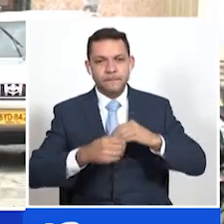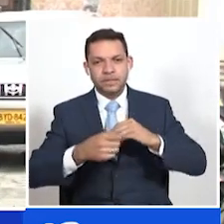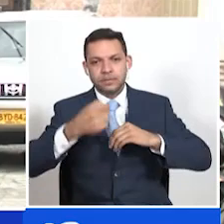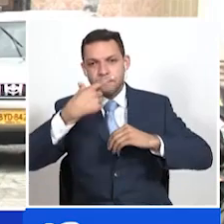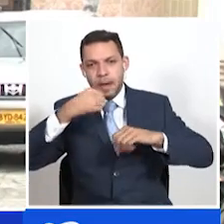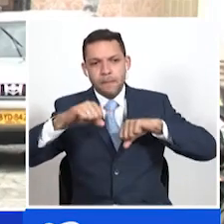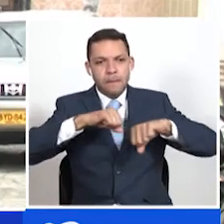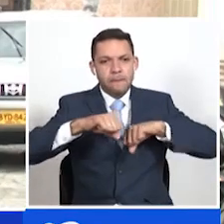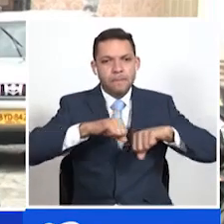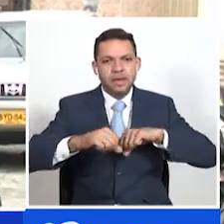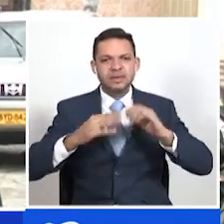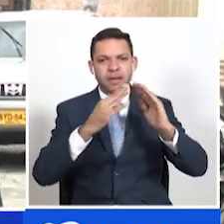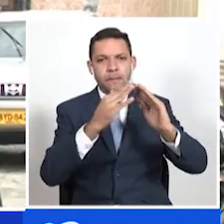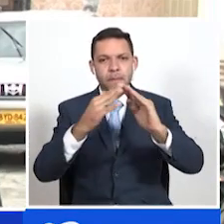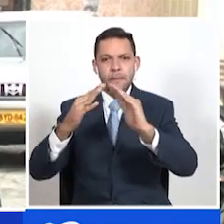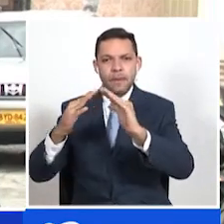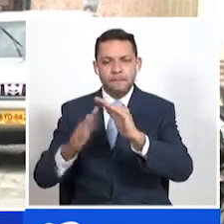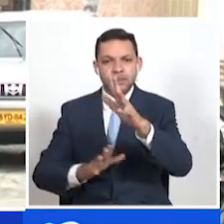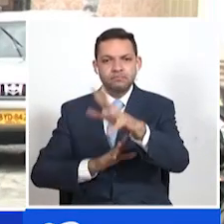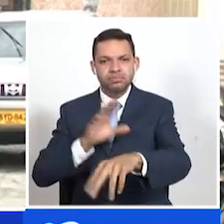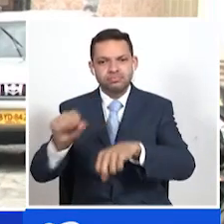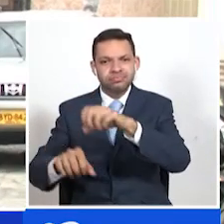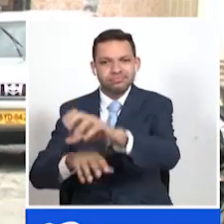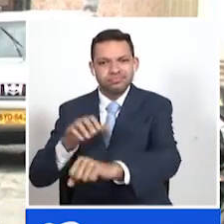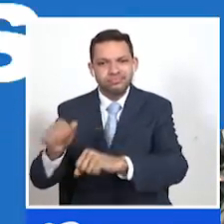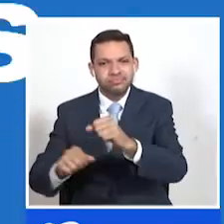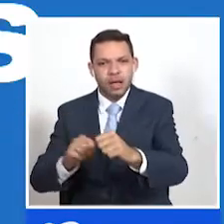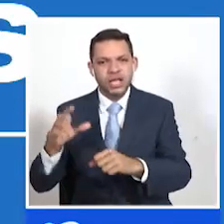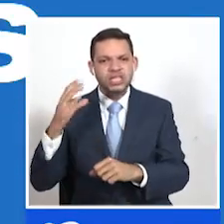de extinción de dominio en el municipio de Chinchina.